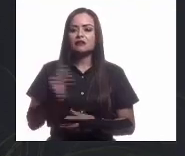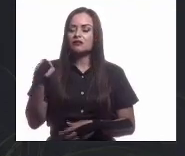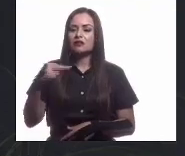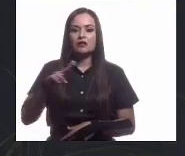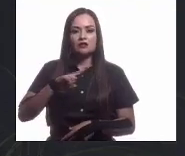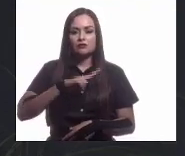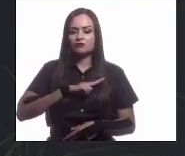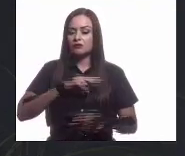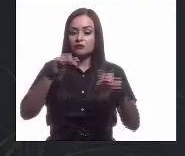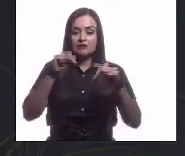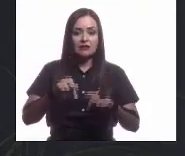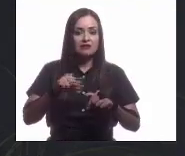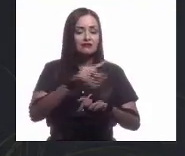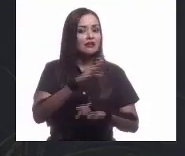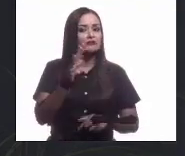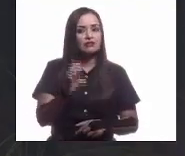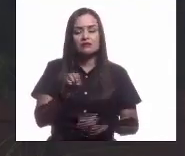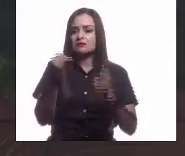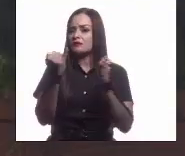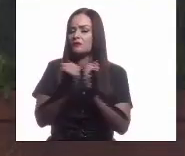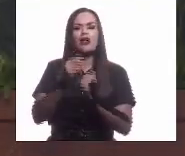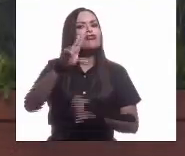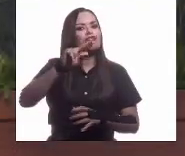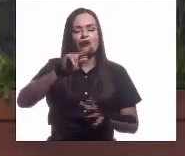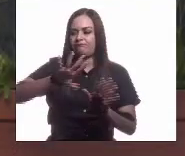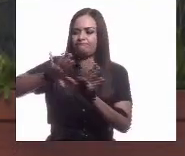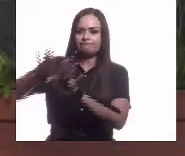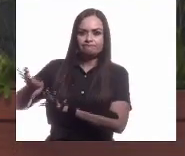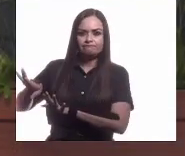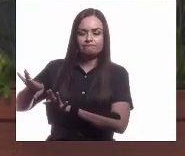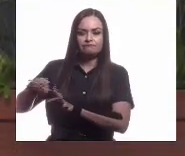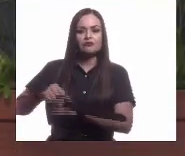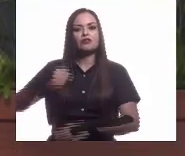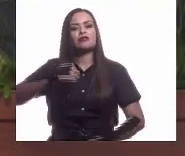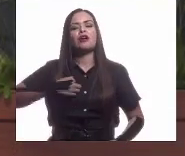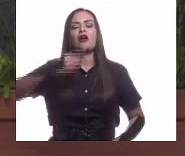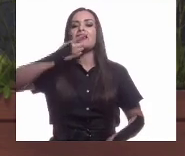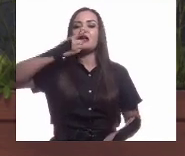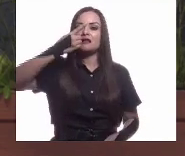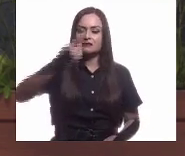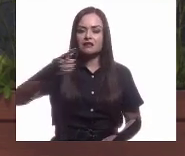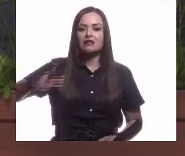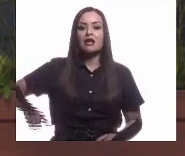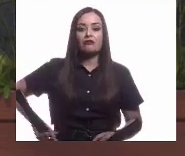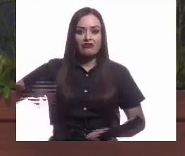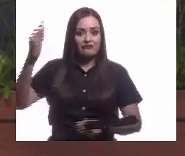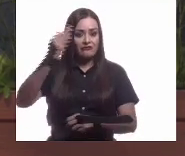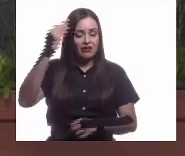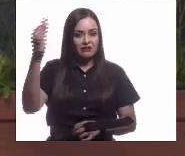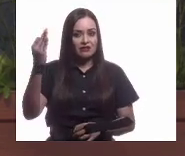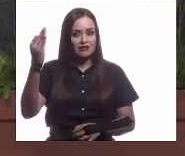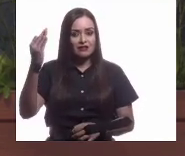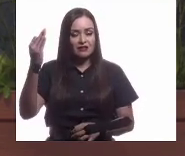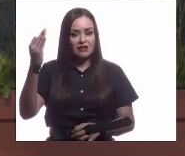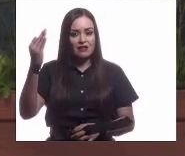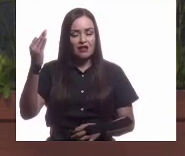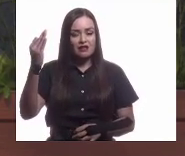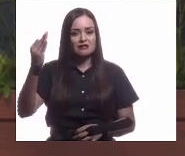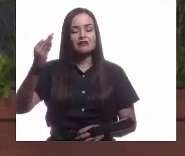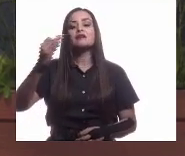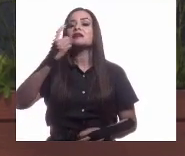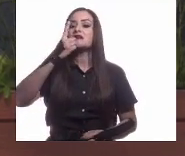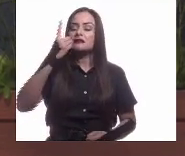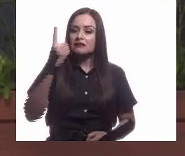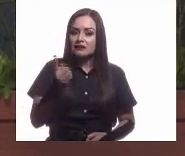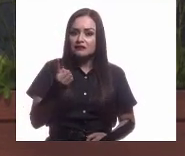alcance aquí en Baja California Sur. No me cansaré de exigir al gobierno federal, por todas las vías,